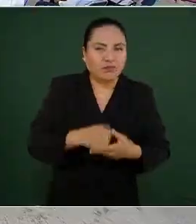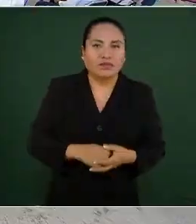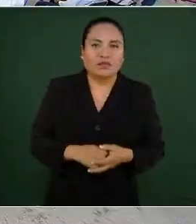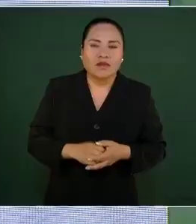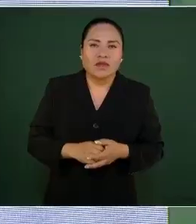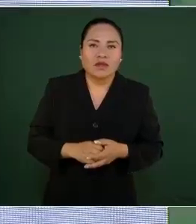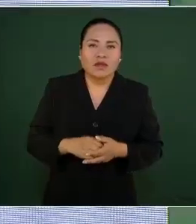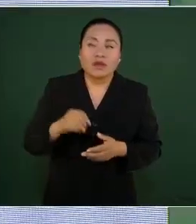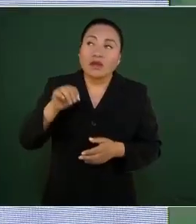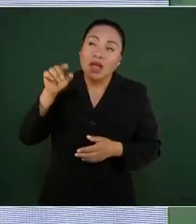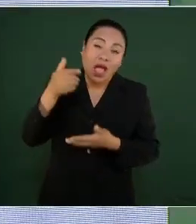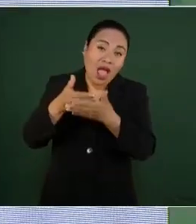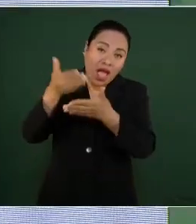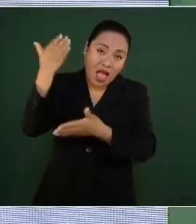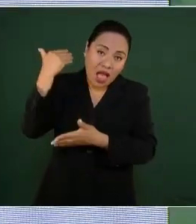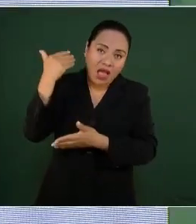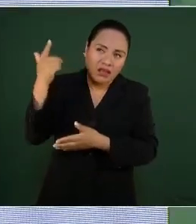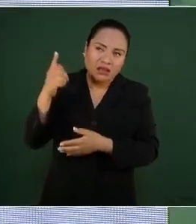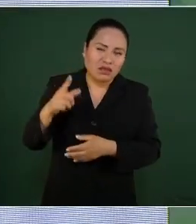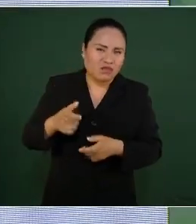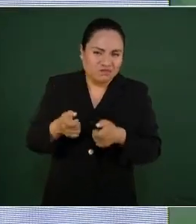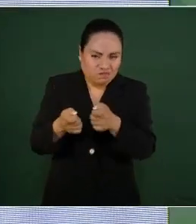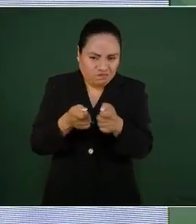cuando gobernaba el presidente